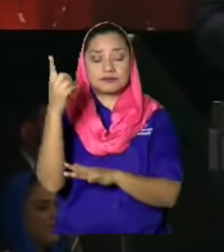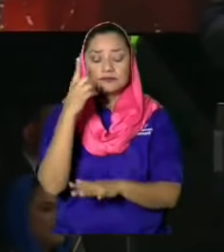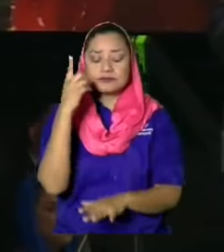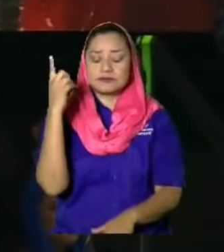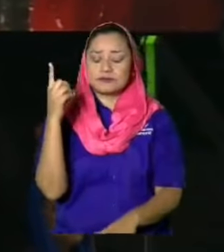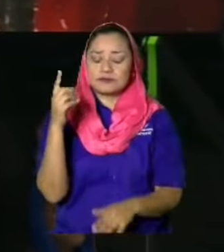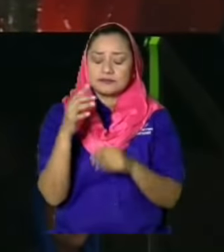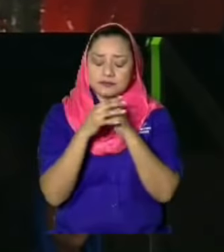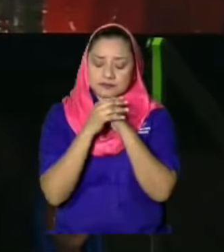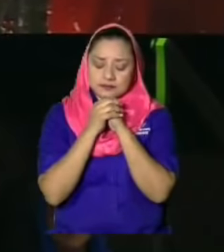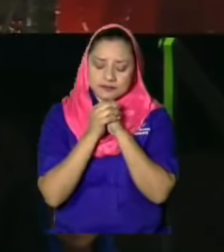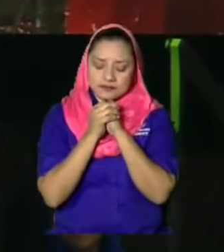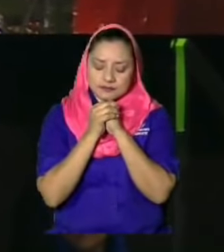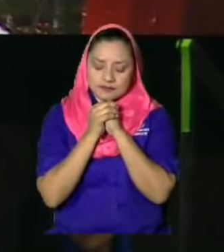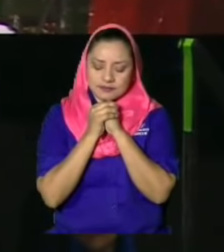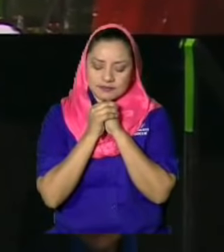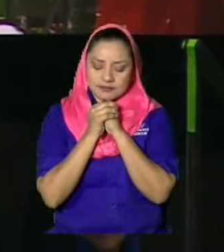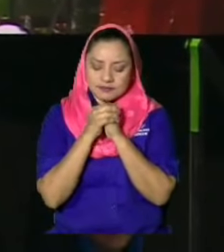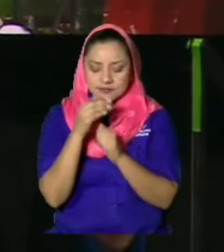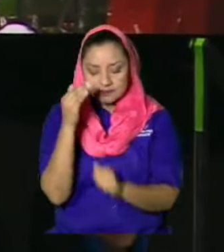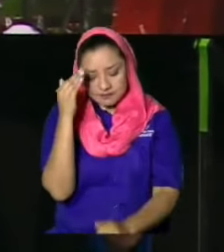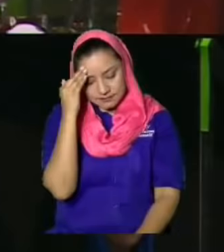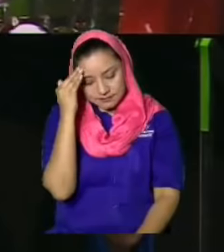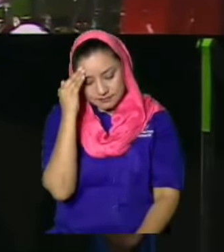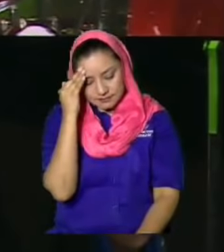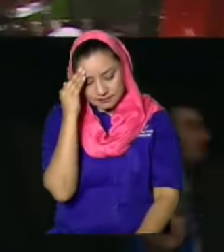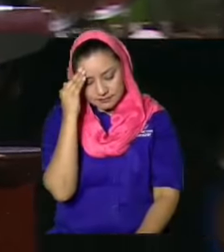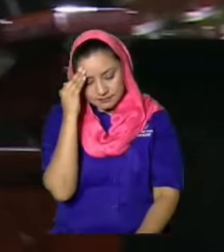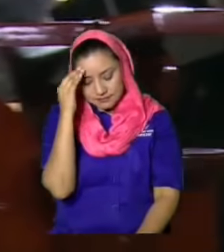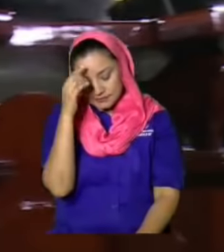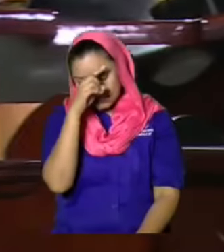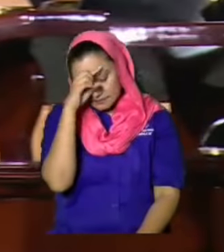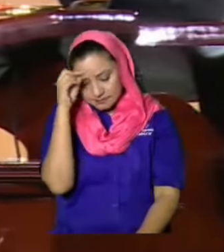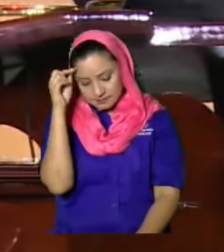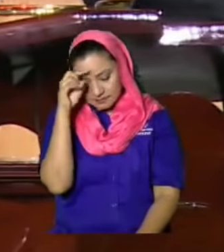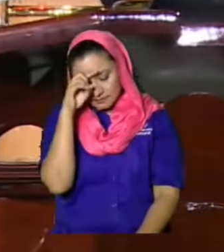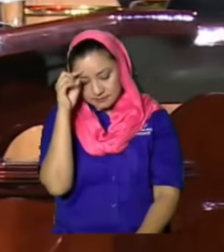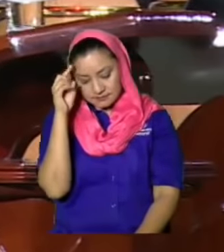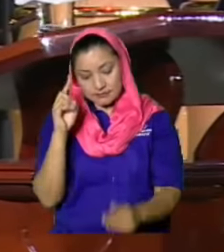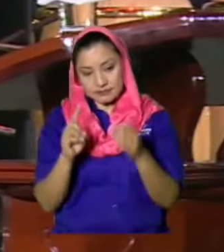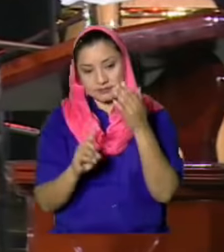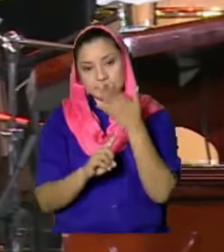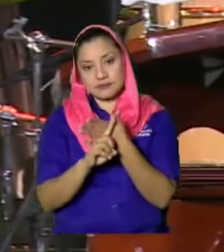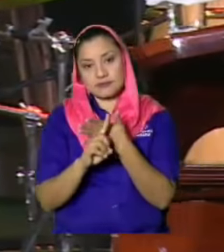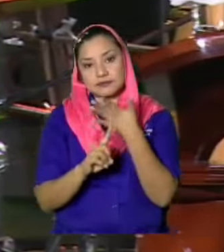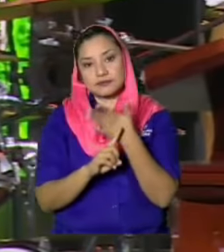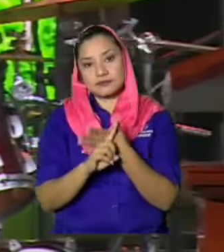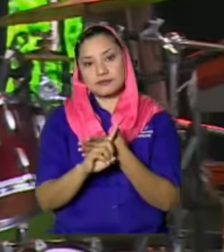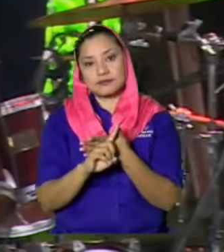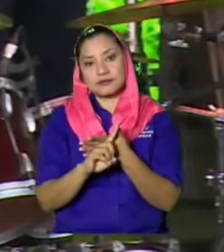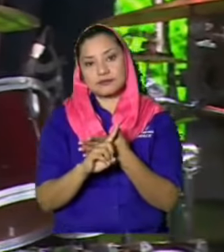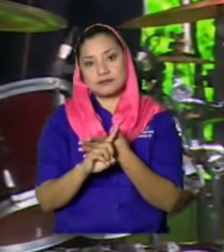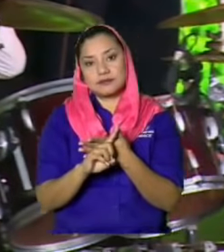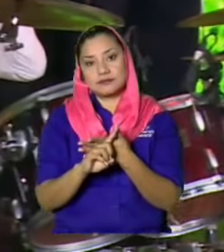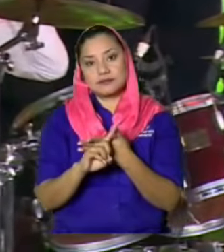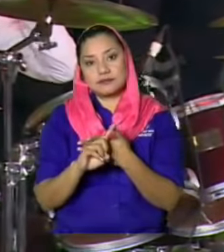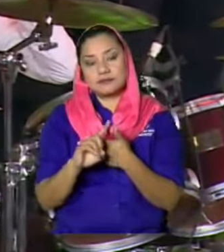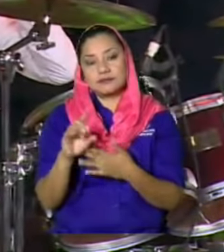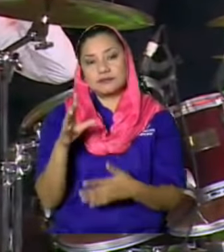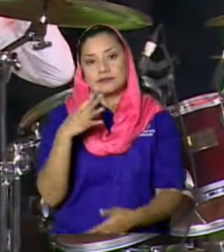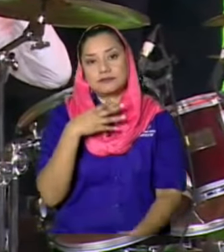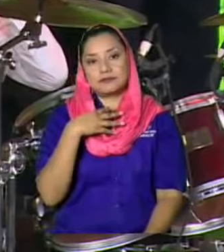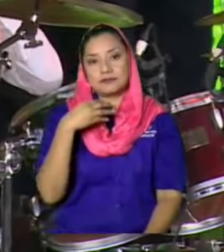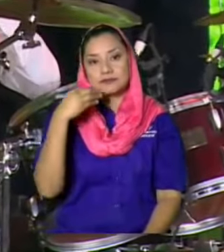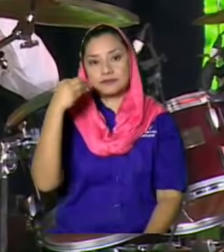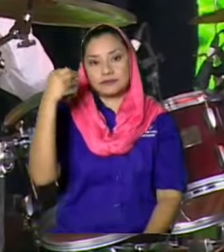problemas, aquellos que saben que Dios está trabajando, hermano amado, y que están madurando, y que este tiempo es el tiempo de salir de las cárceles.